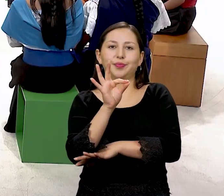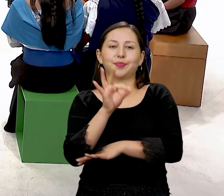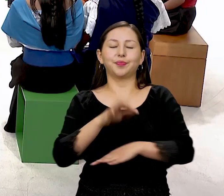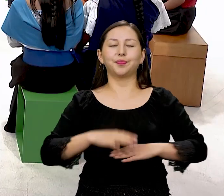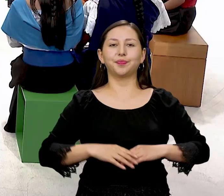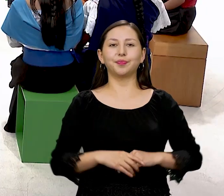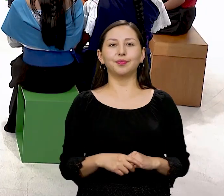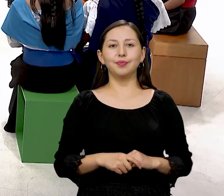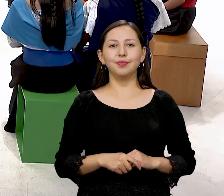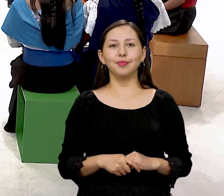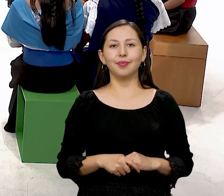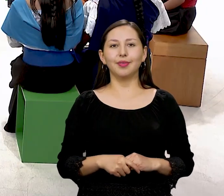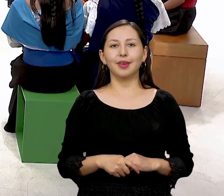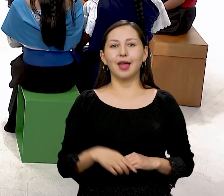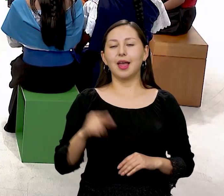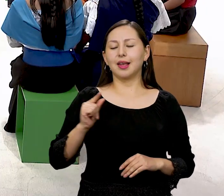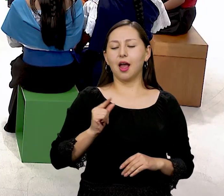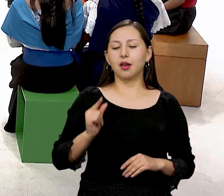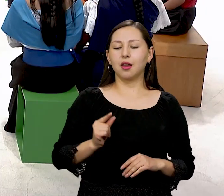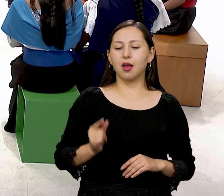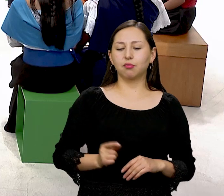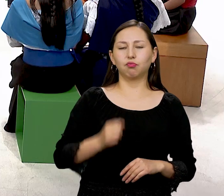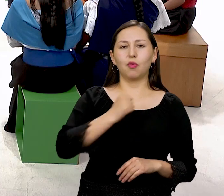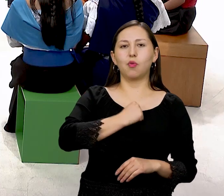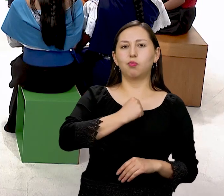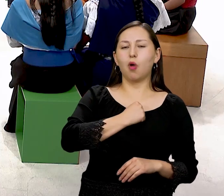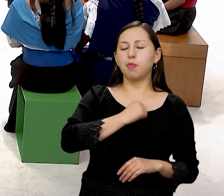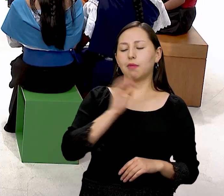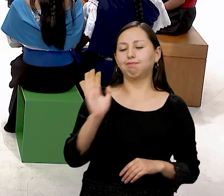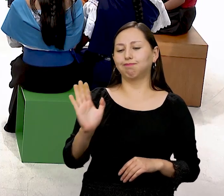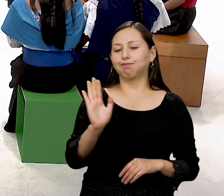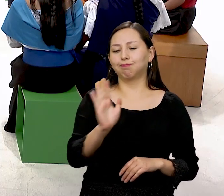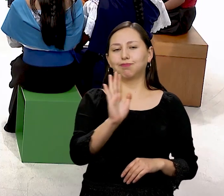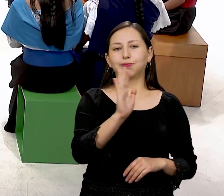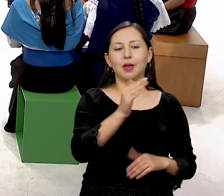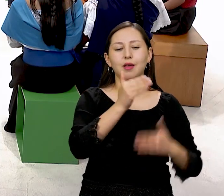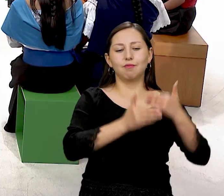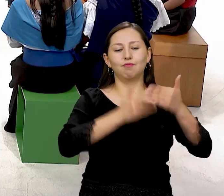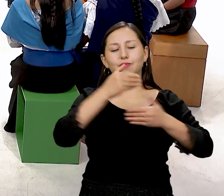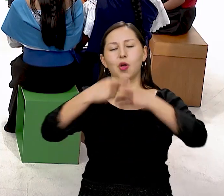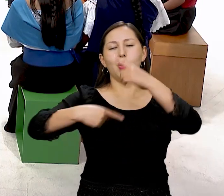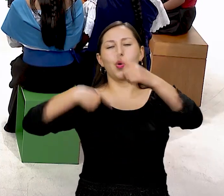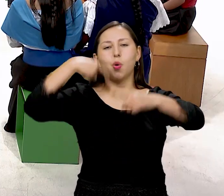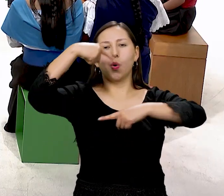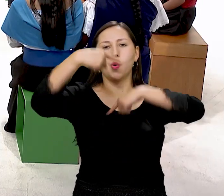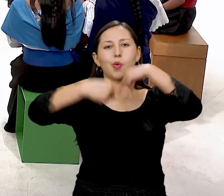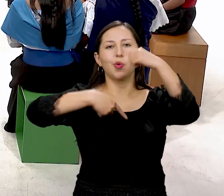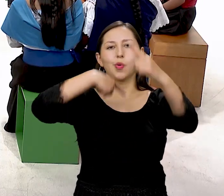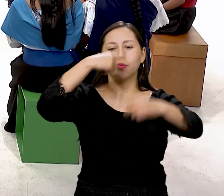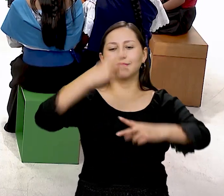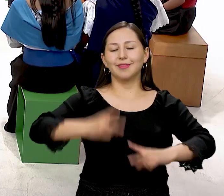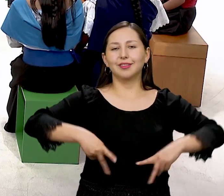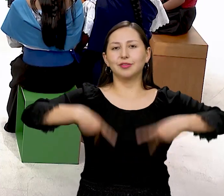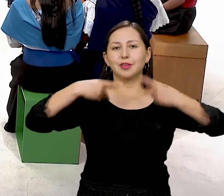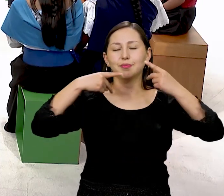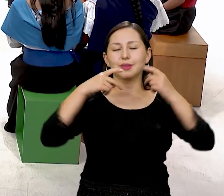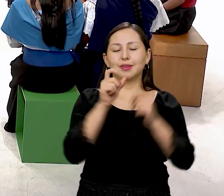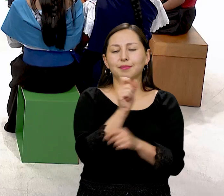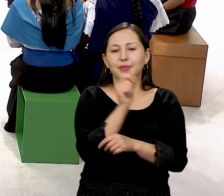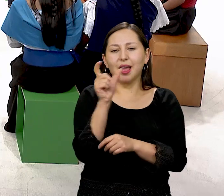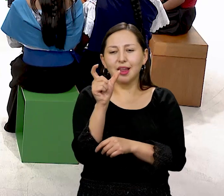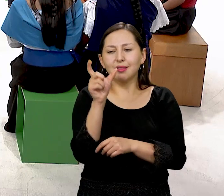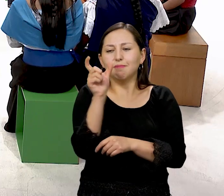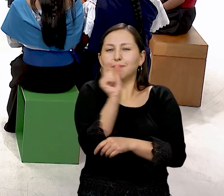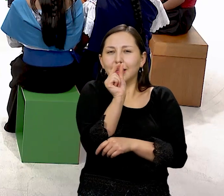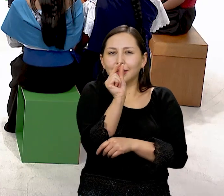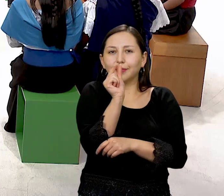variedades de Frejol tienen diferentes características, diferentes etapas fenológicas e incluso diferentes